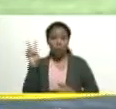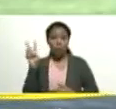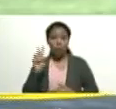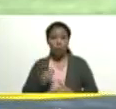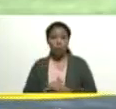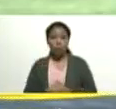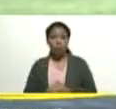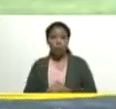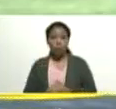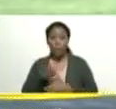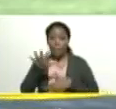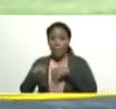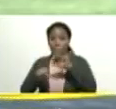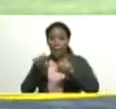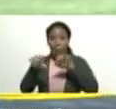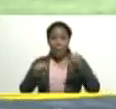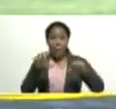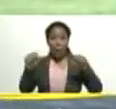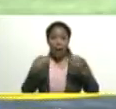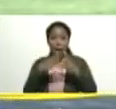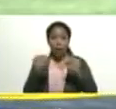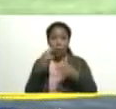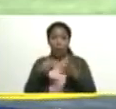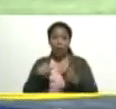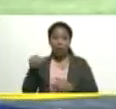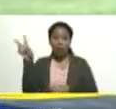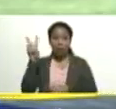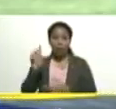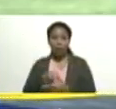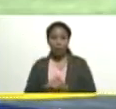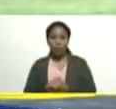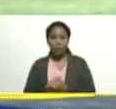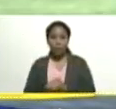el consumo nacional de todos los productos, todos los rubros.